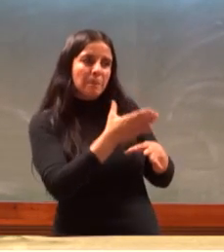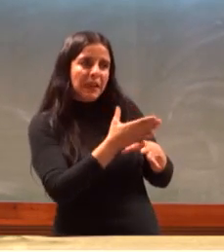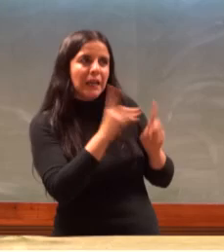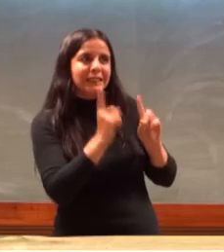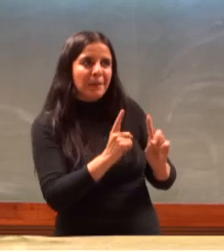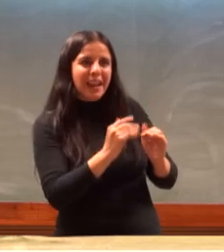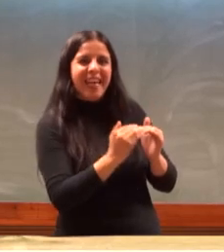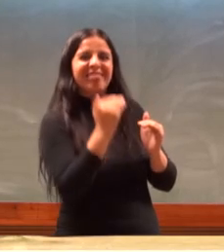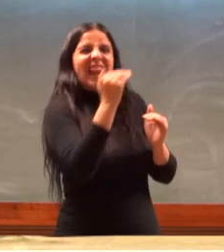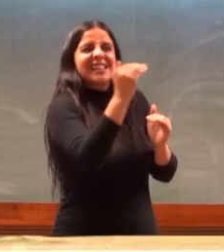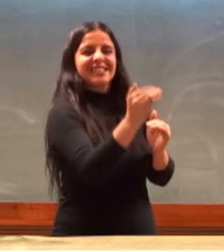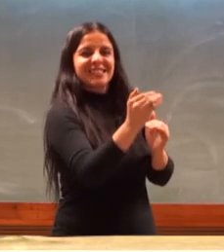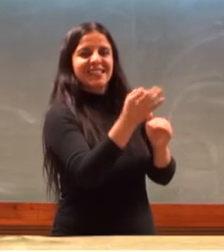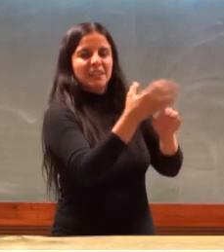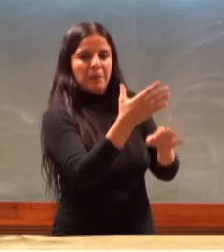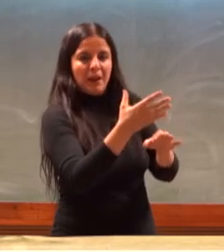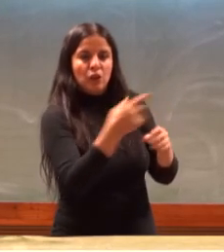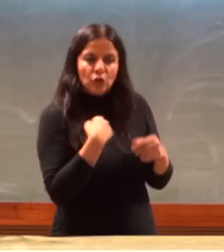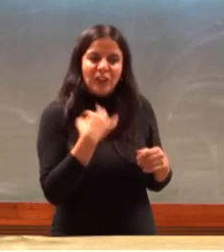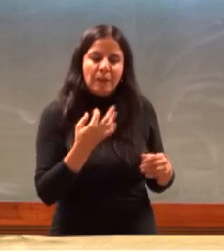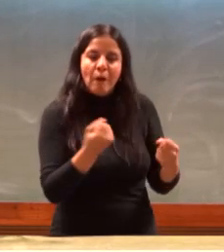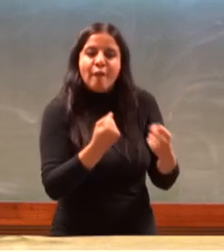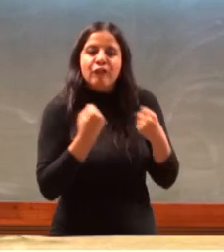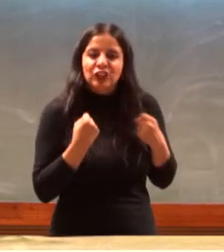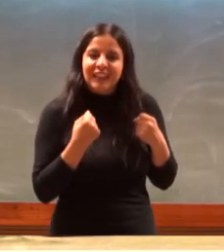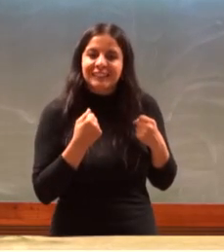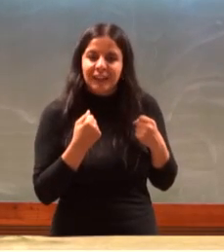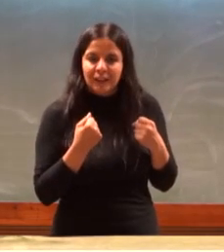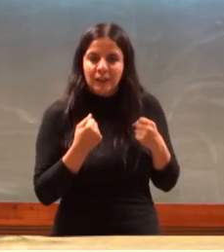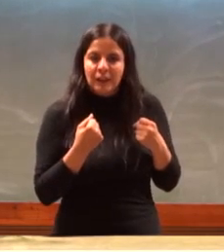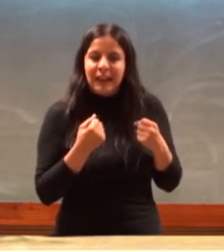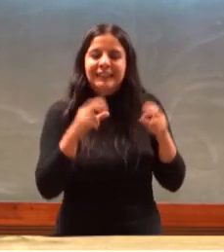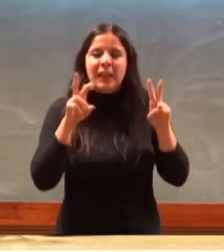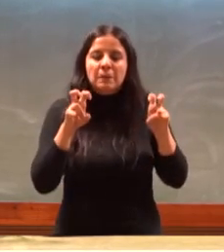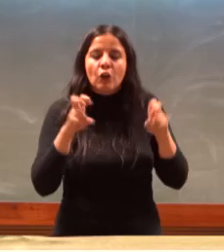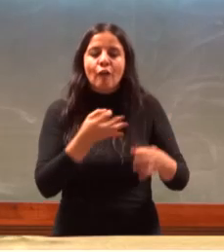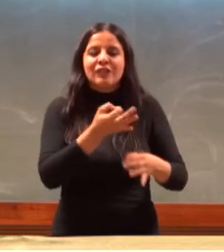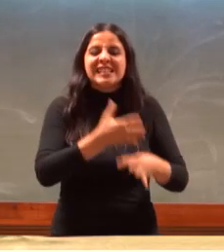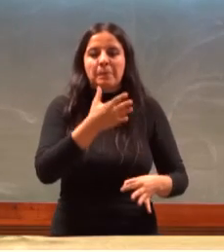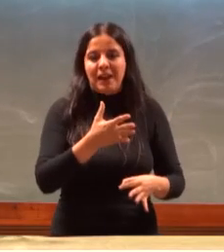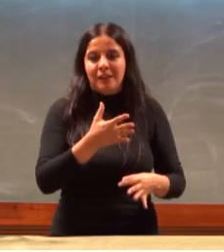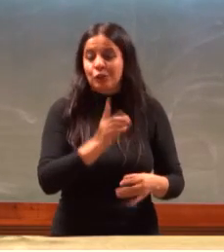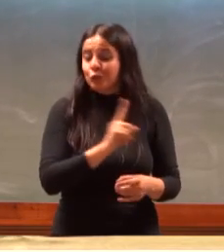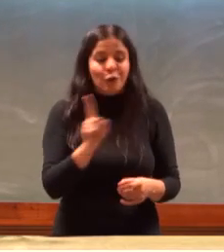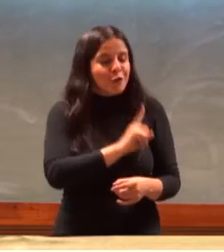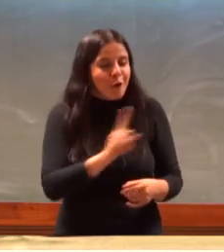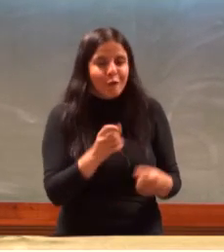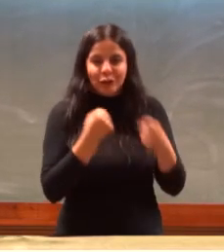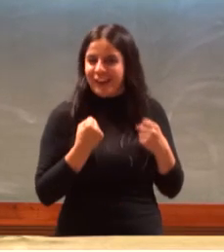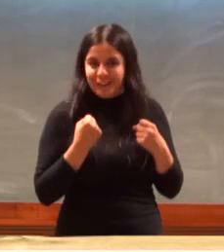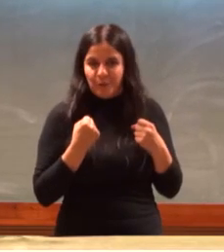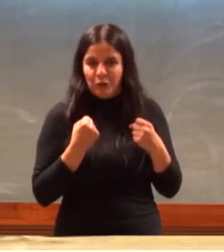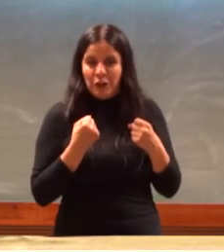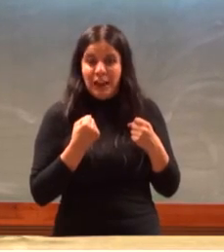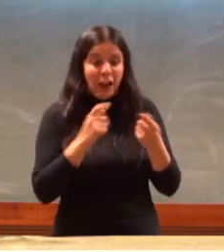no si no mantenemos y fortalecemos digamos la formación en términos disciplinares en realidad convertimos a la universidad y a las